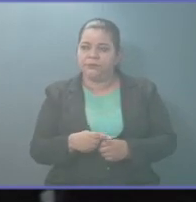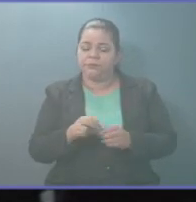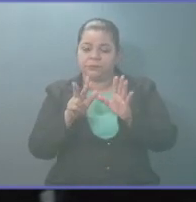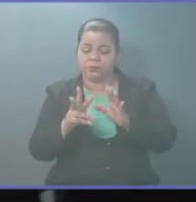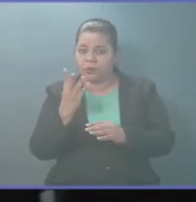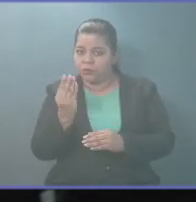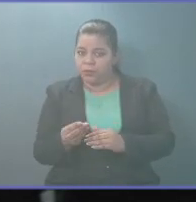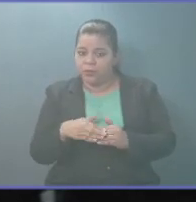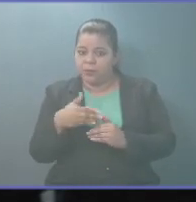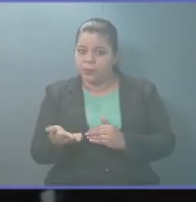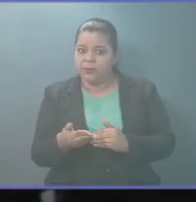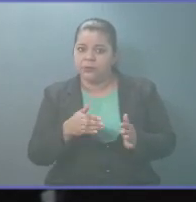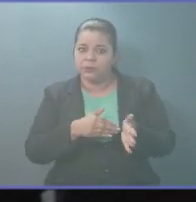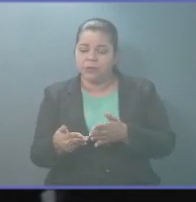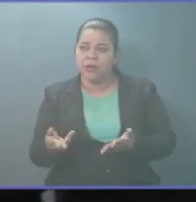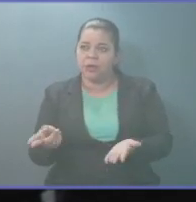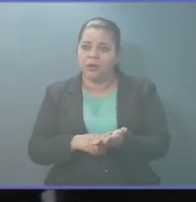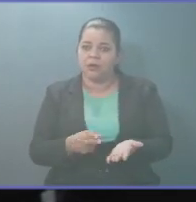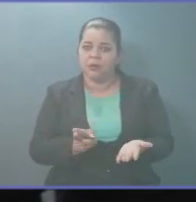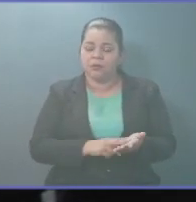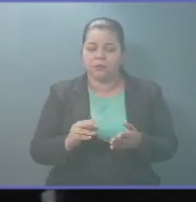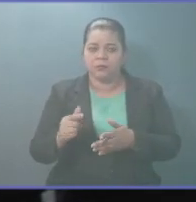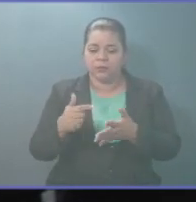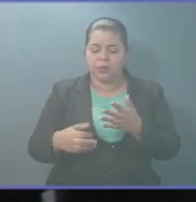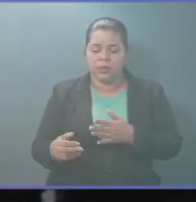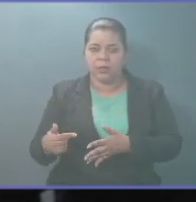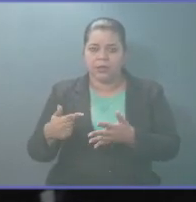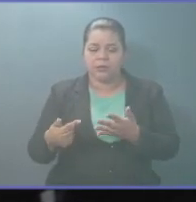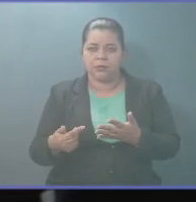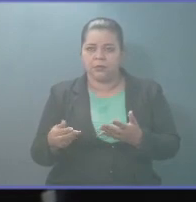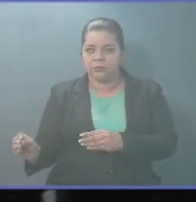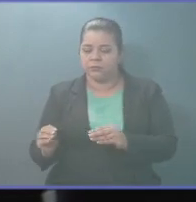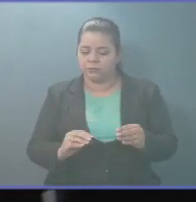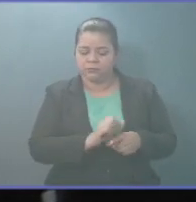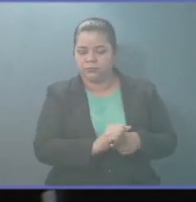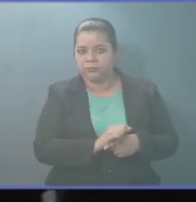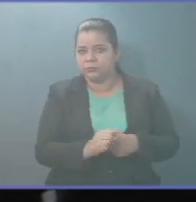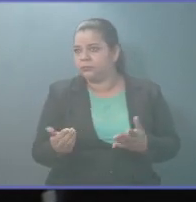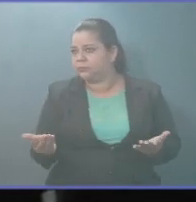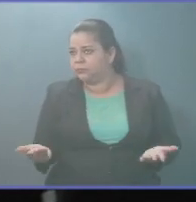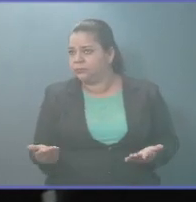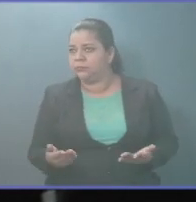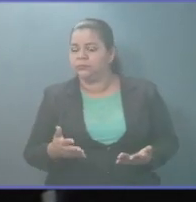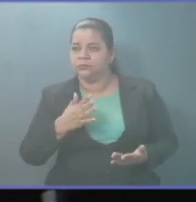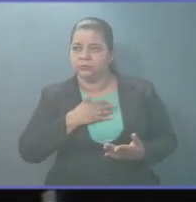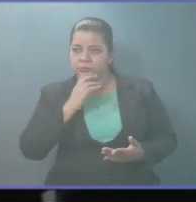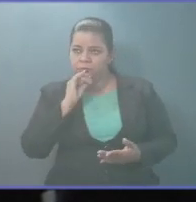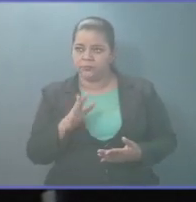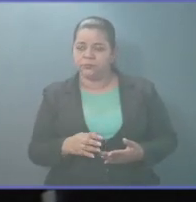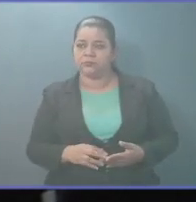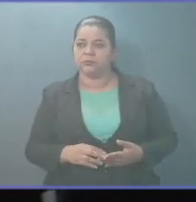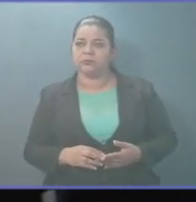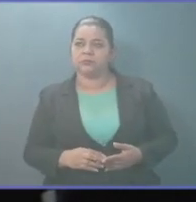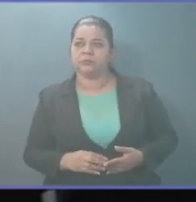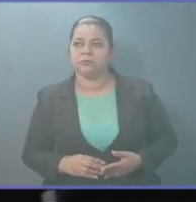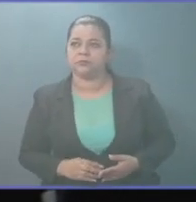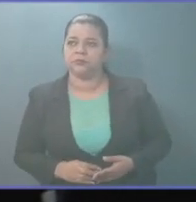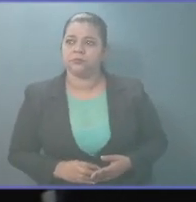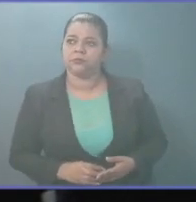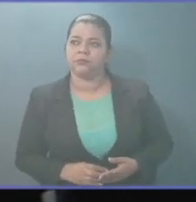Porque sí, también para que media vez entre la ley en vigencia, obviamente que ya debería de estar por lo